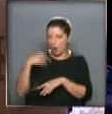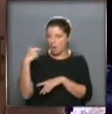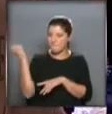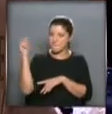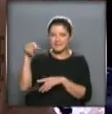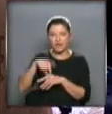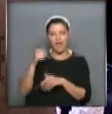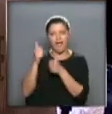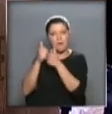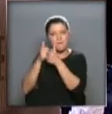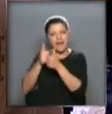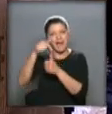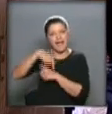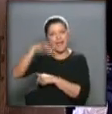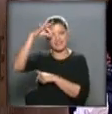chicos en un teatro,